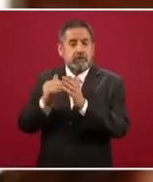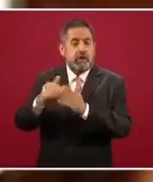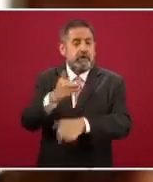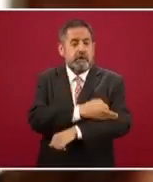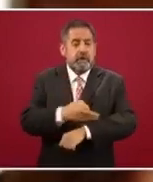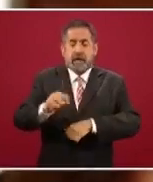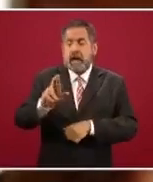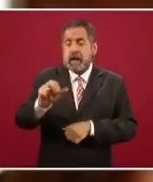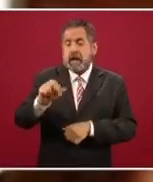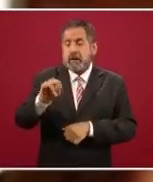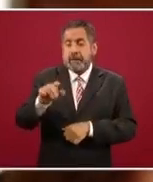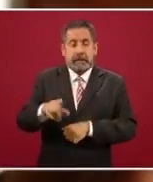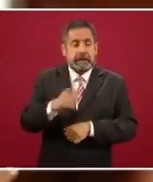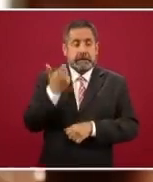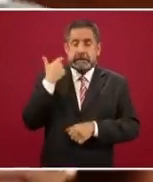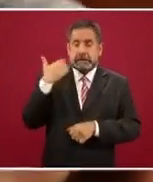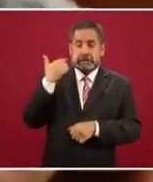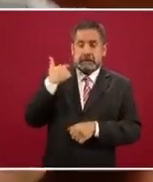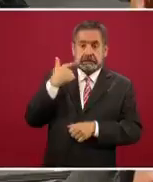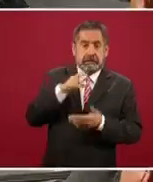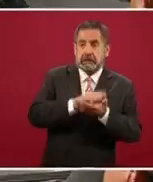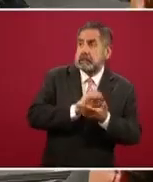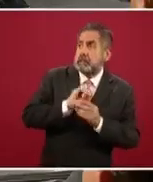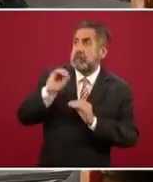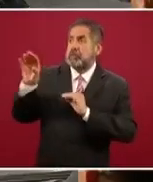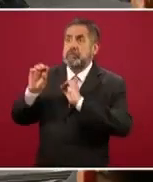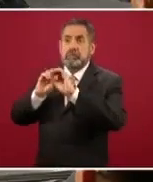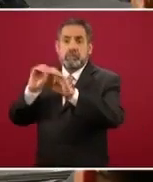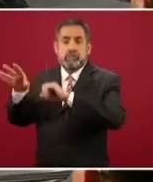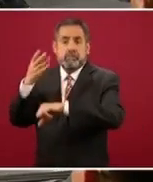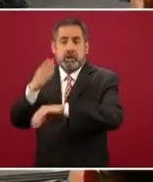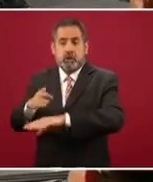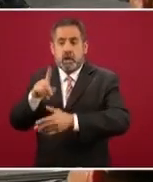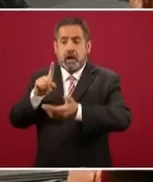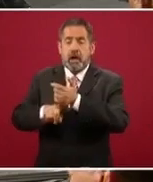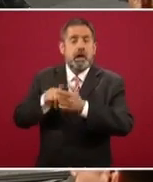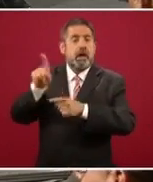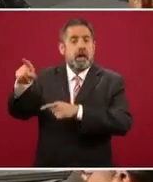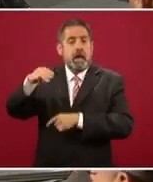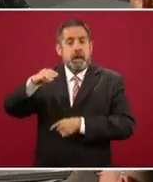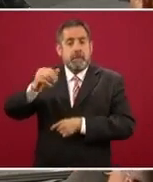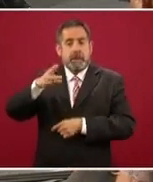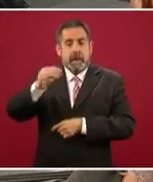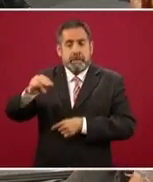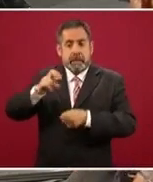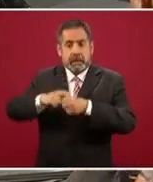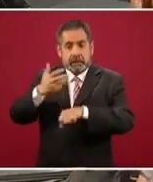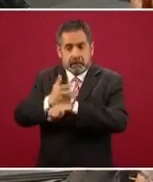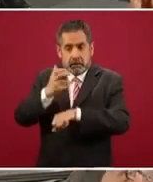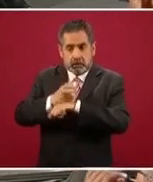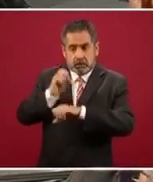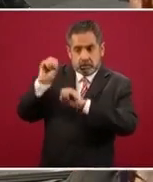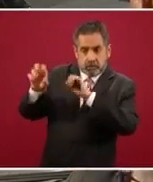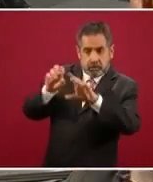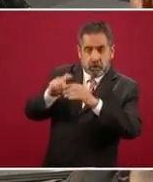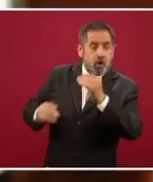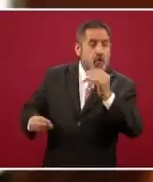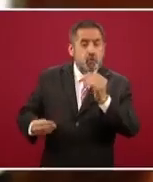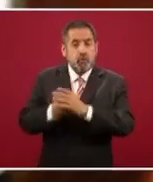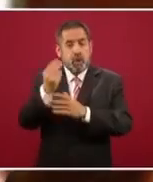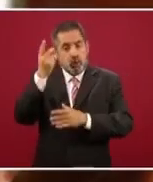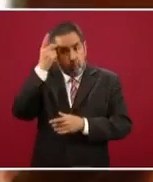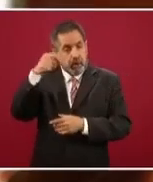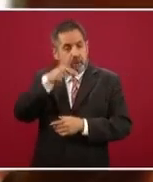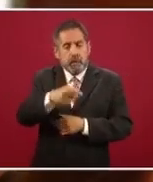sacó en el sector bursátil, hoy se encuentra en bancos en Miami, Florida, Estados Unidos. Los nuevos dueños